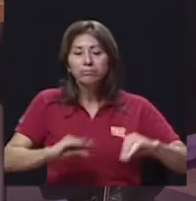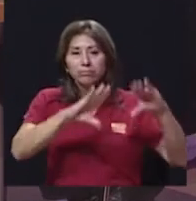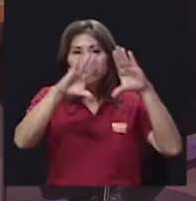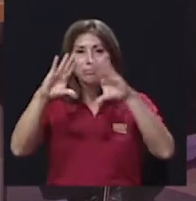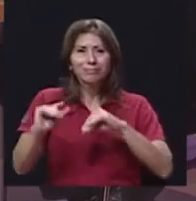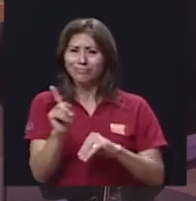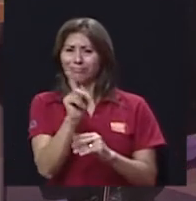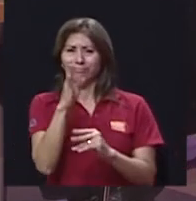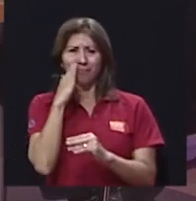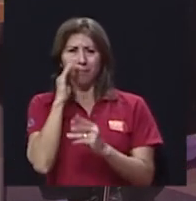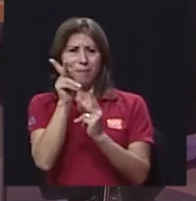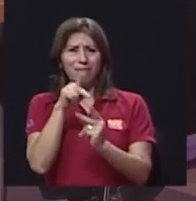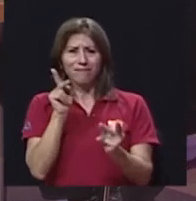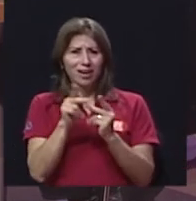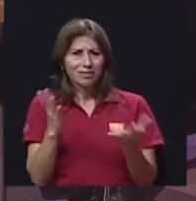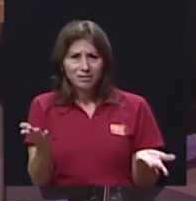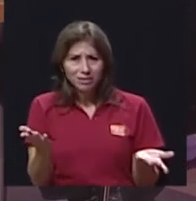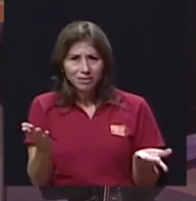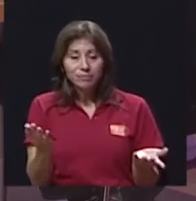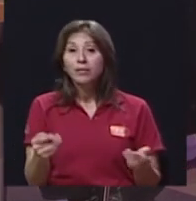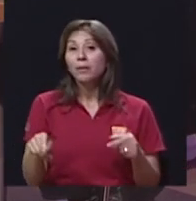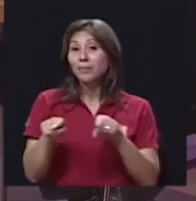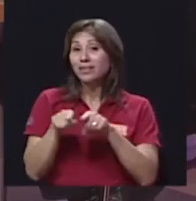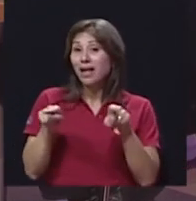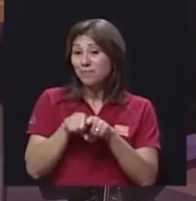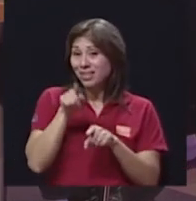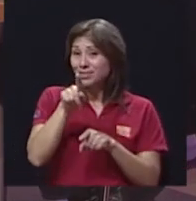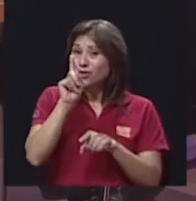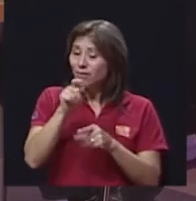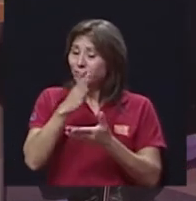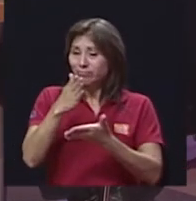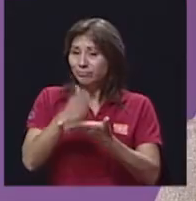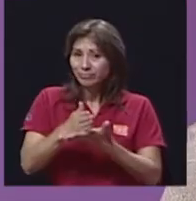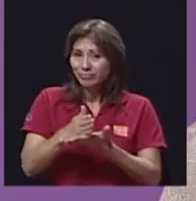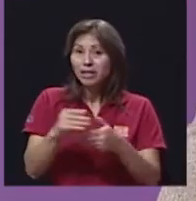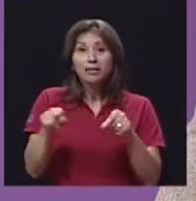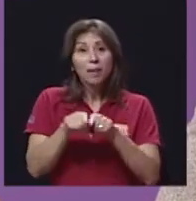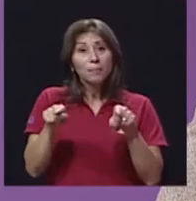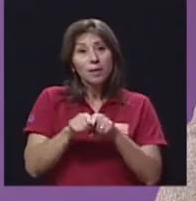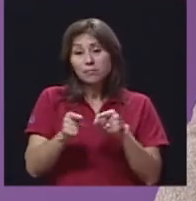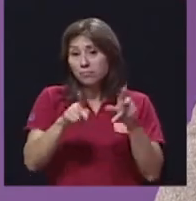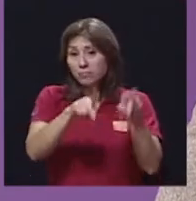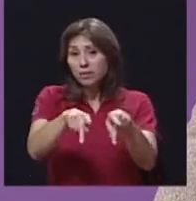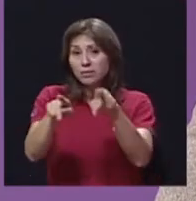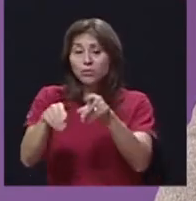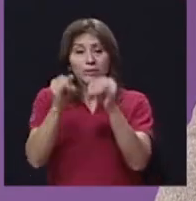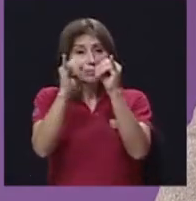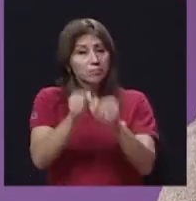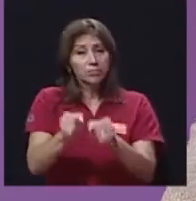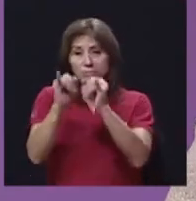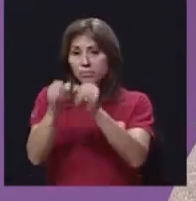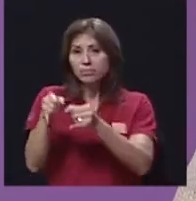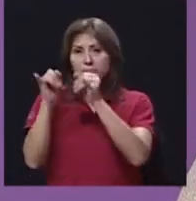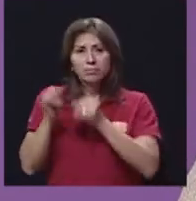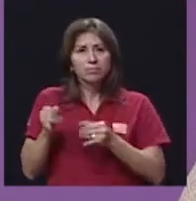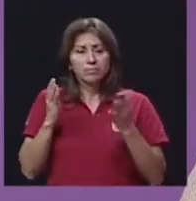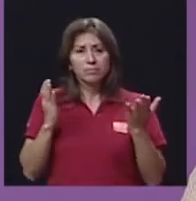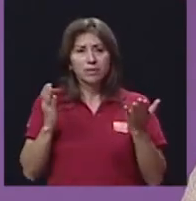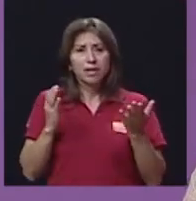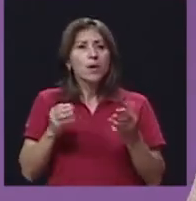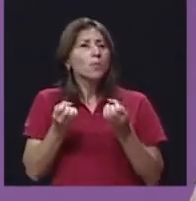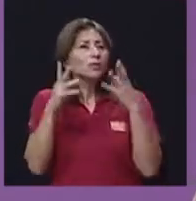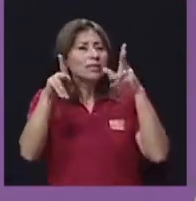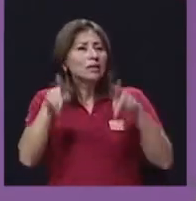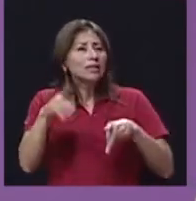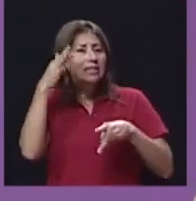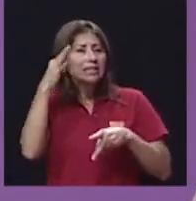de la maternidad por un lado y ahí también yo creo que una individualización que forma parte también de la sociedad de que todas esas cosas se quedan dentro de